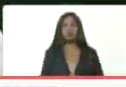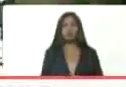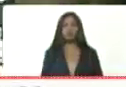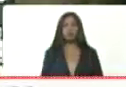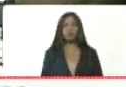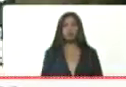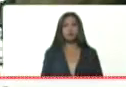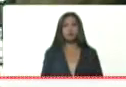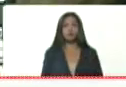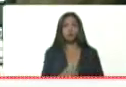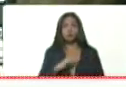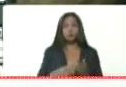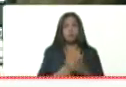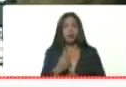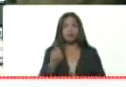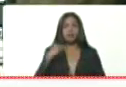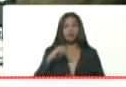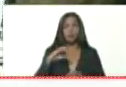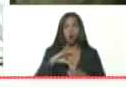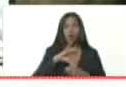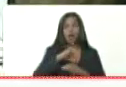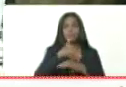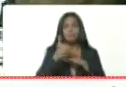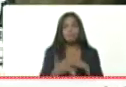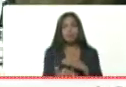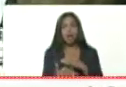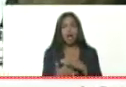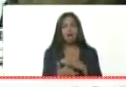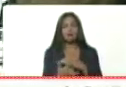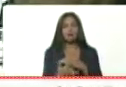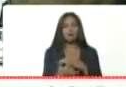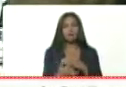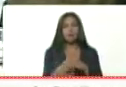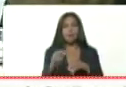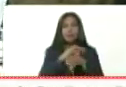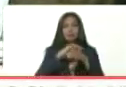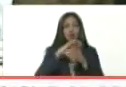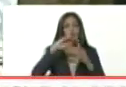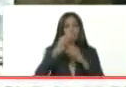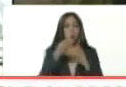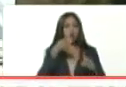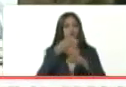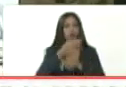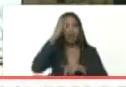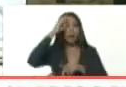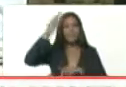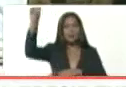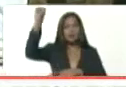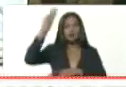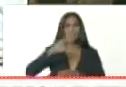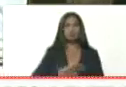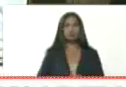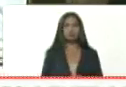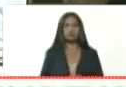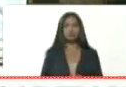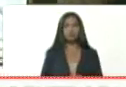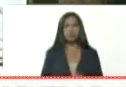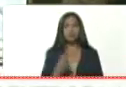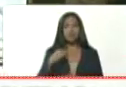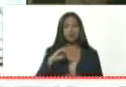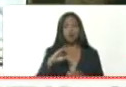pero además tenemos el plan de ernesto villegas andado por méxico ayer tenemos el plan